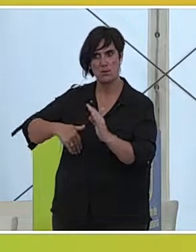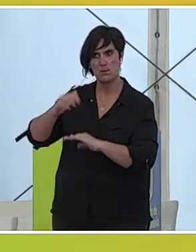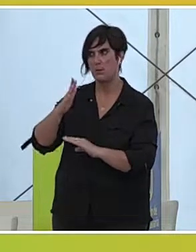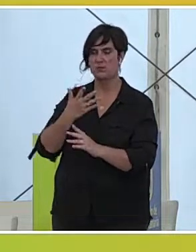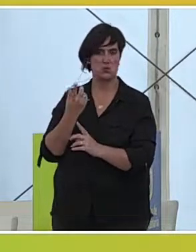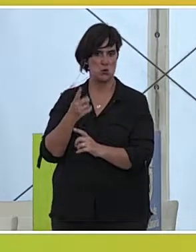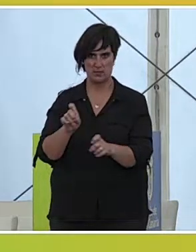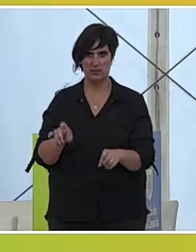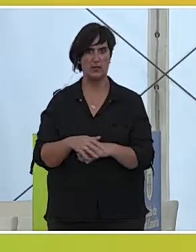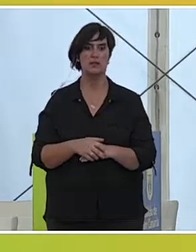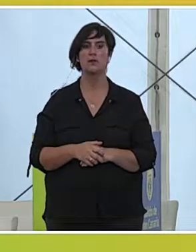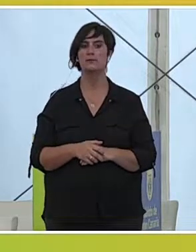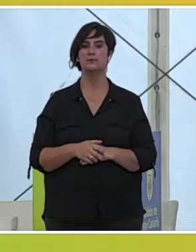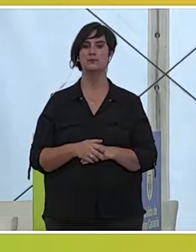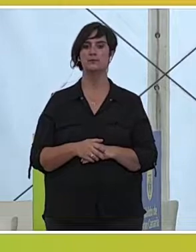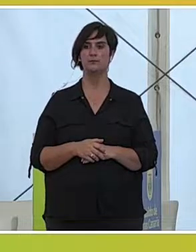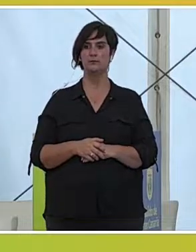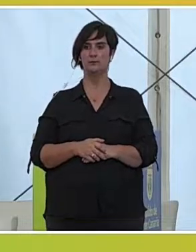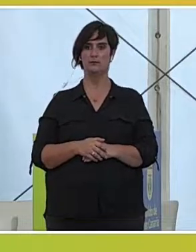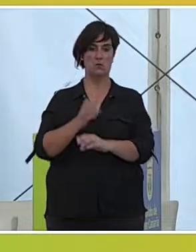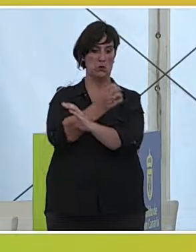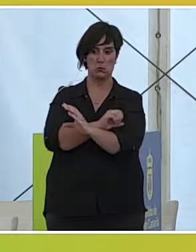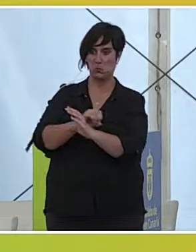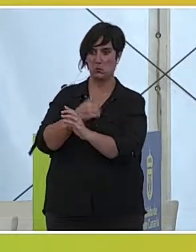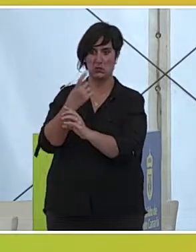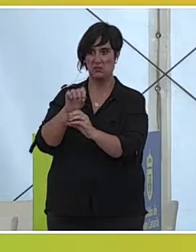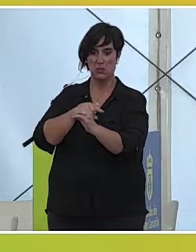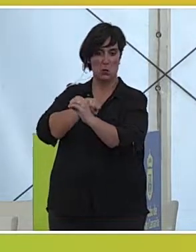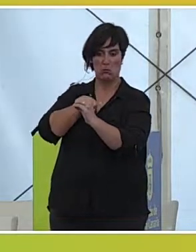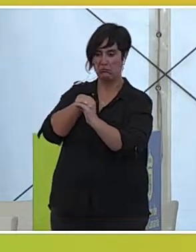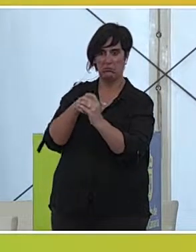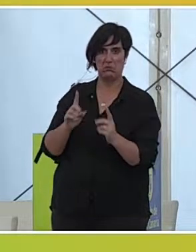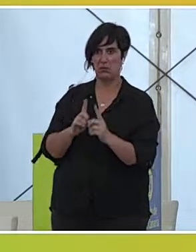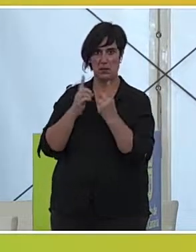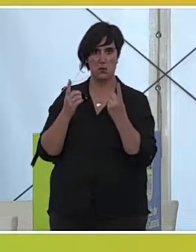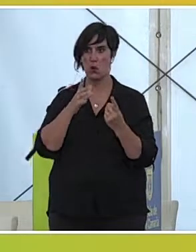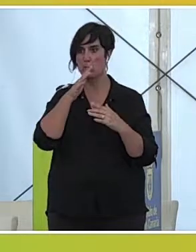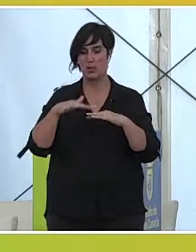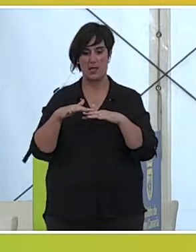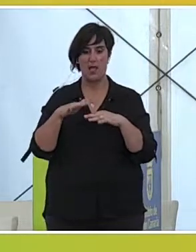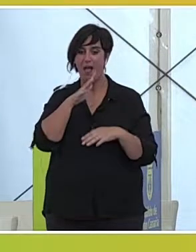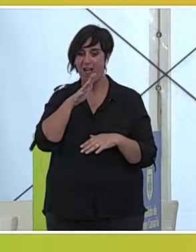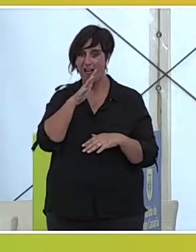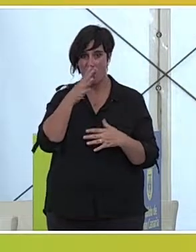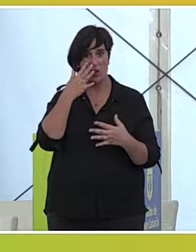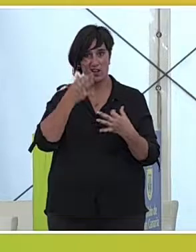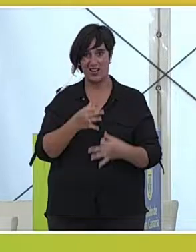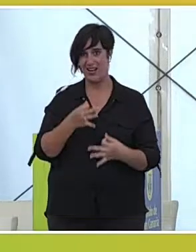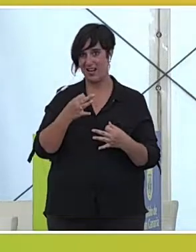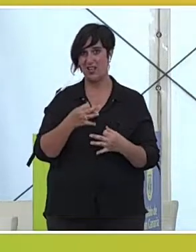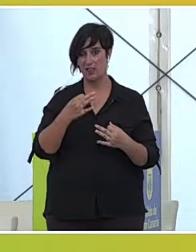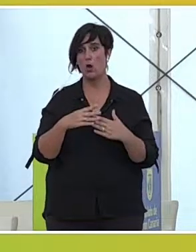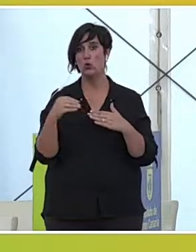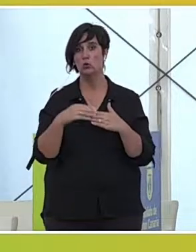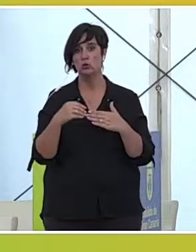hasta se podría poner sin tubo o con un tubo perforado, porque el agua realmente lo que utilizamos